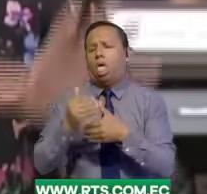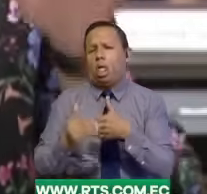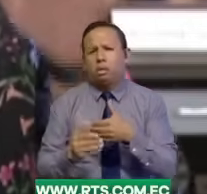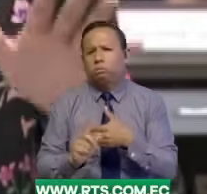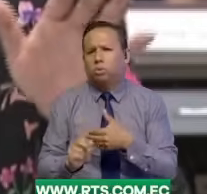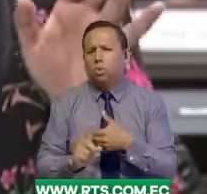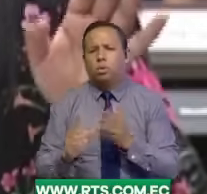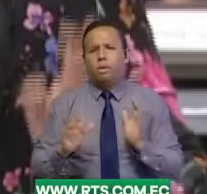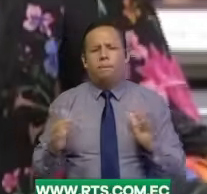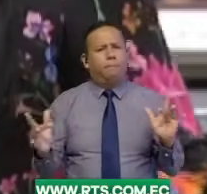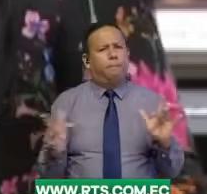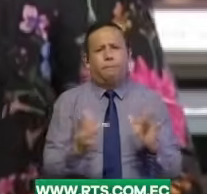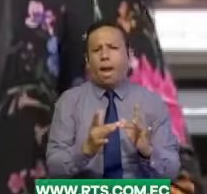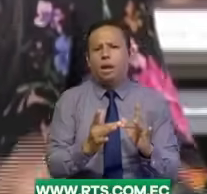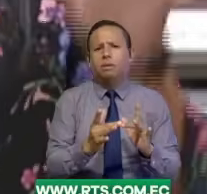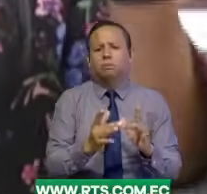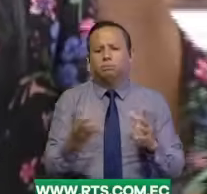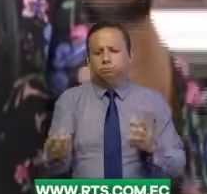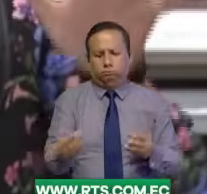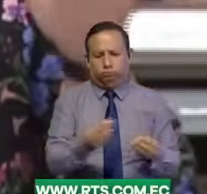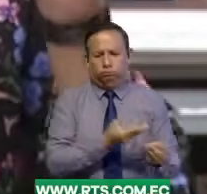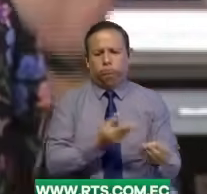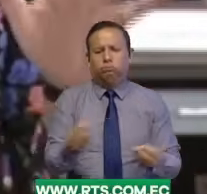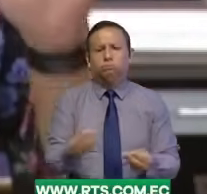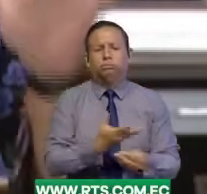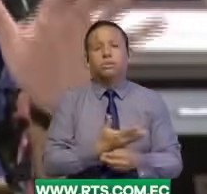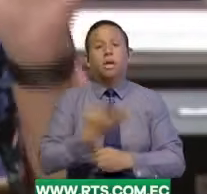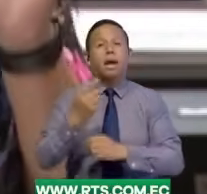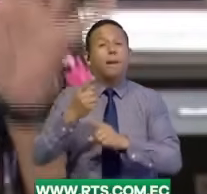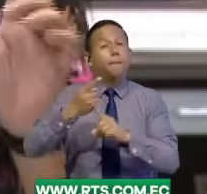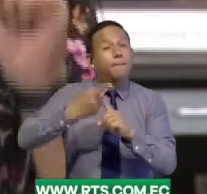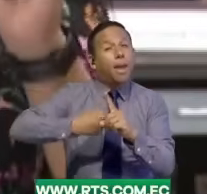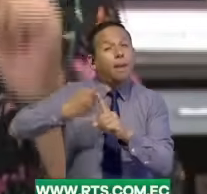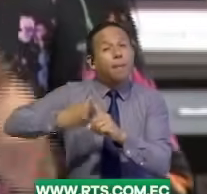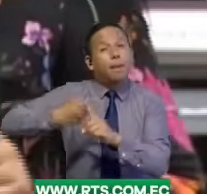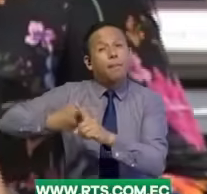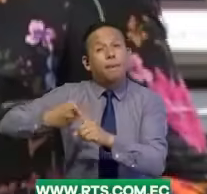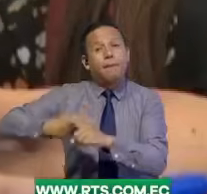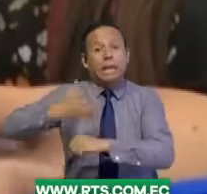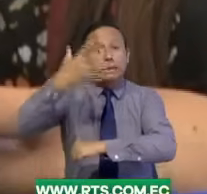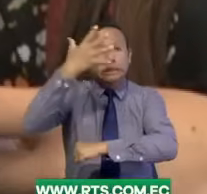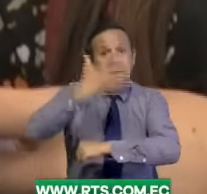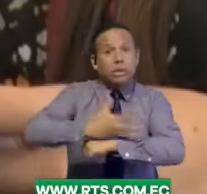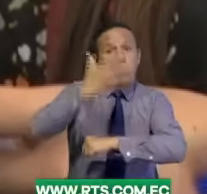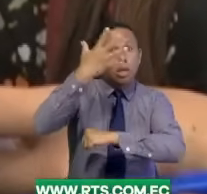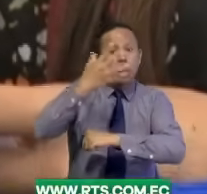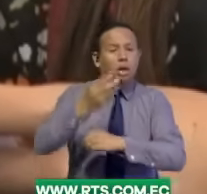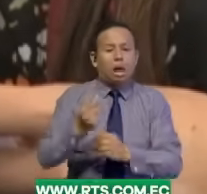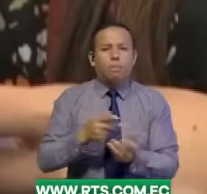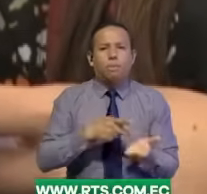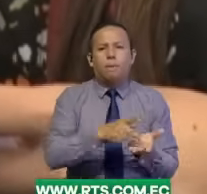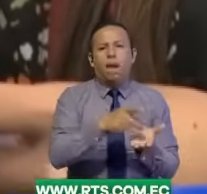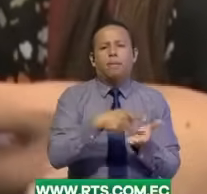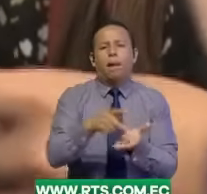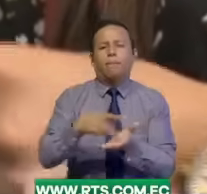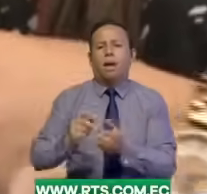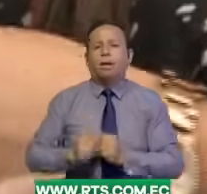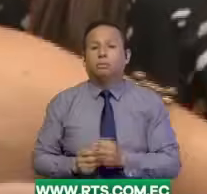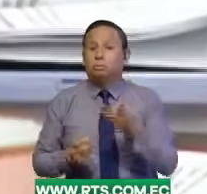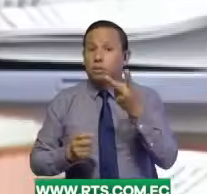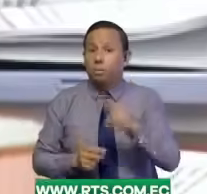se realizarán dentro de los 5 primeros días hábiles de cada mes. Además, se establecen sanciones para